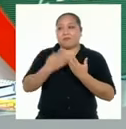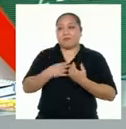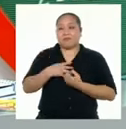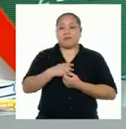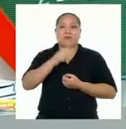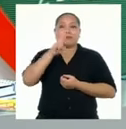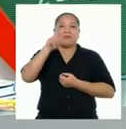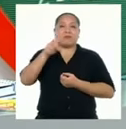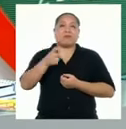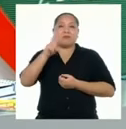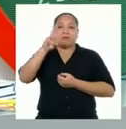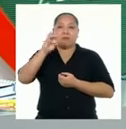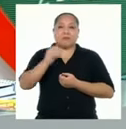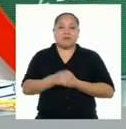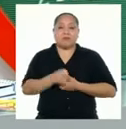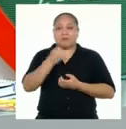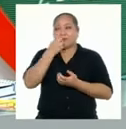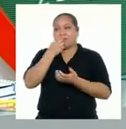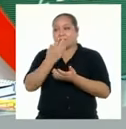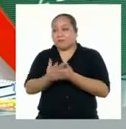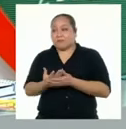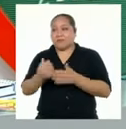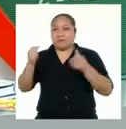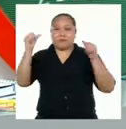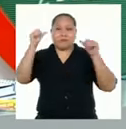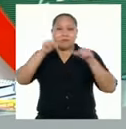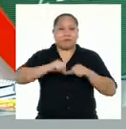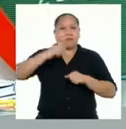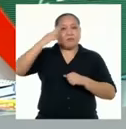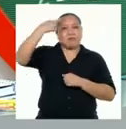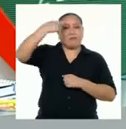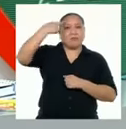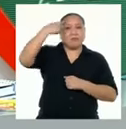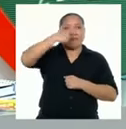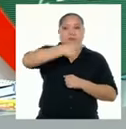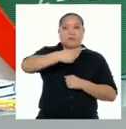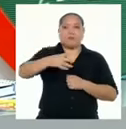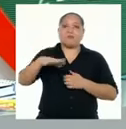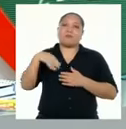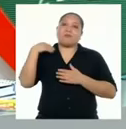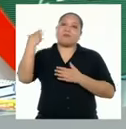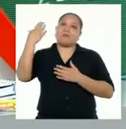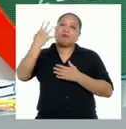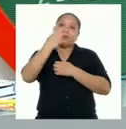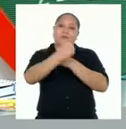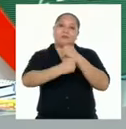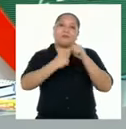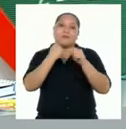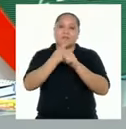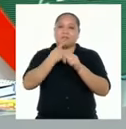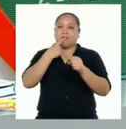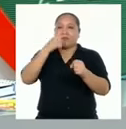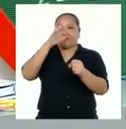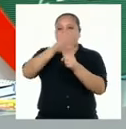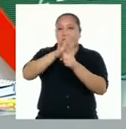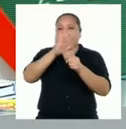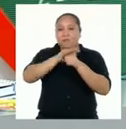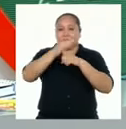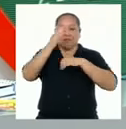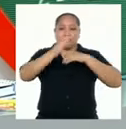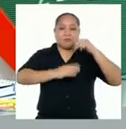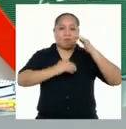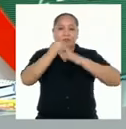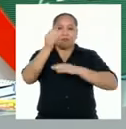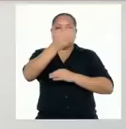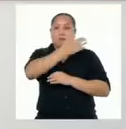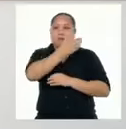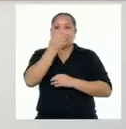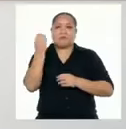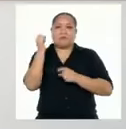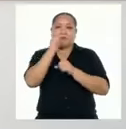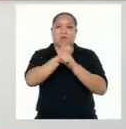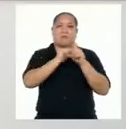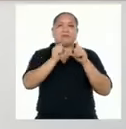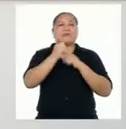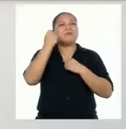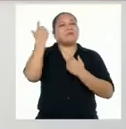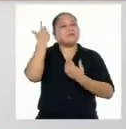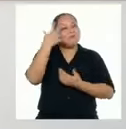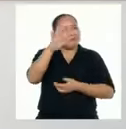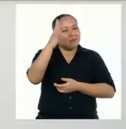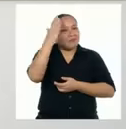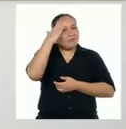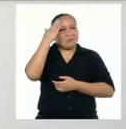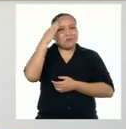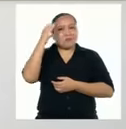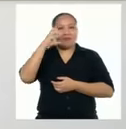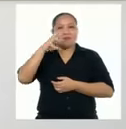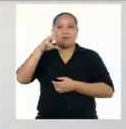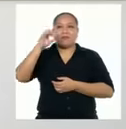buenos y malos, y reflexionar en torno a ellos para el siguiente año, comprometernos en construir una mejor sociedad. Ya sé,